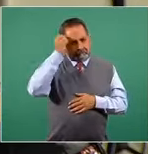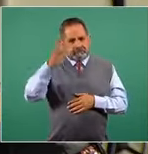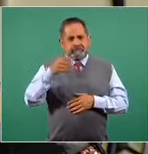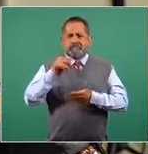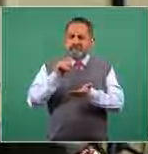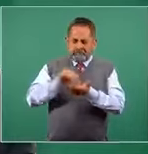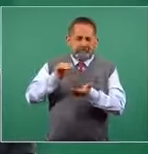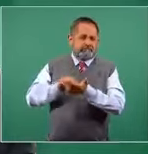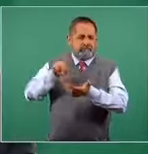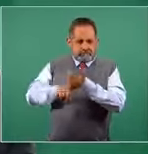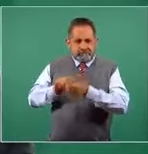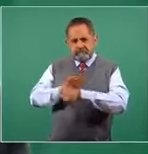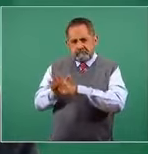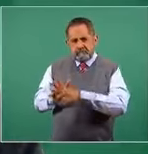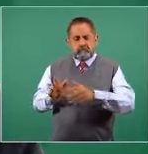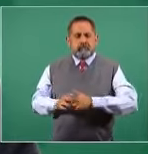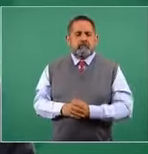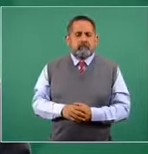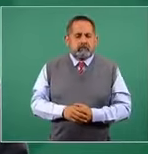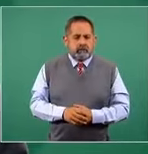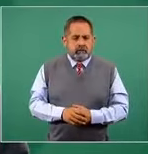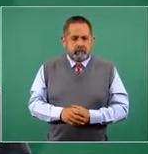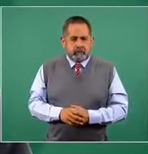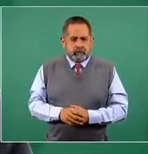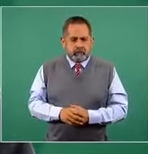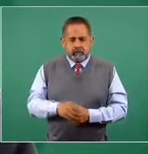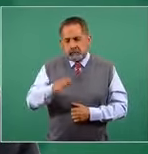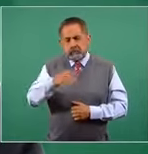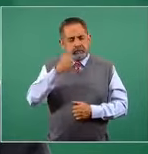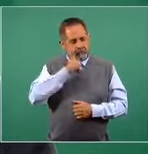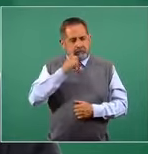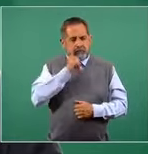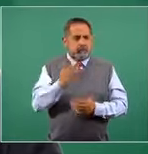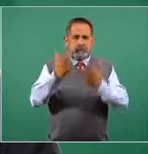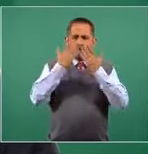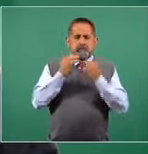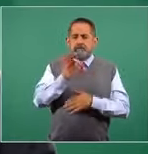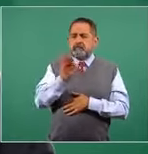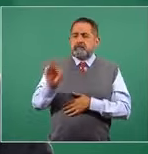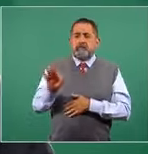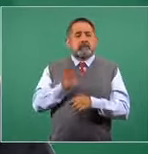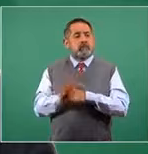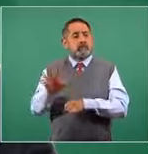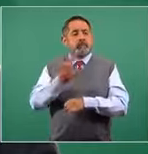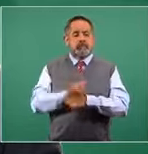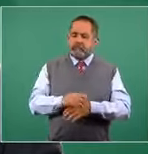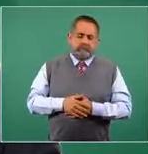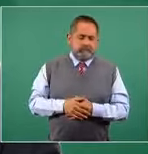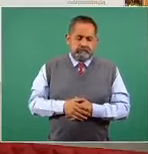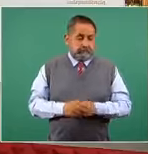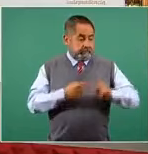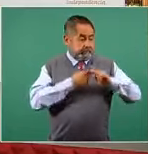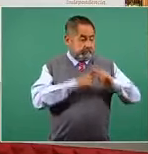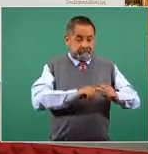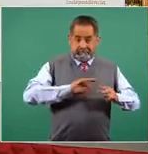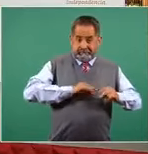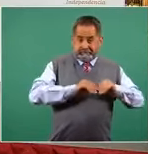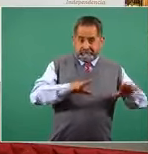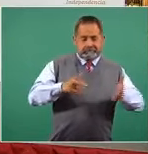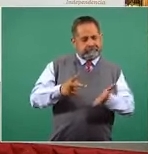todavía seguimos en pandemia. Todo el tiempo, no hay una fecha perentoria, todo el tiempo desde que empezó esta epidemia, lo